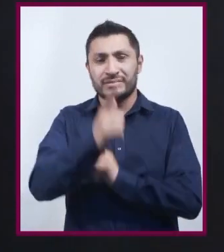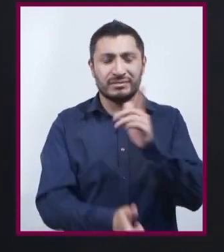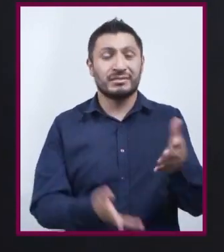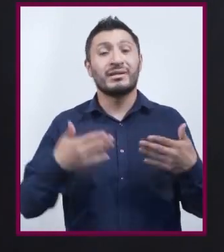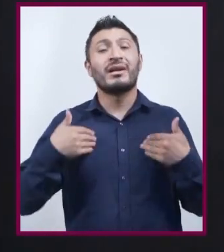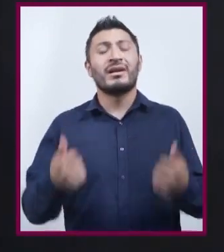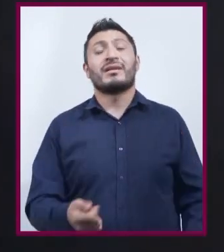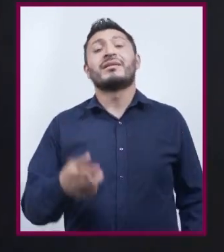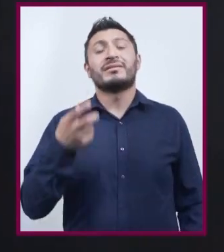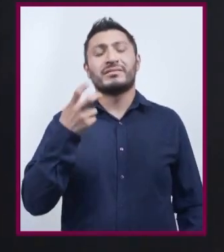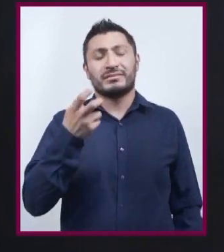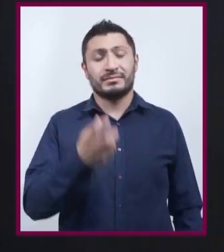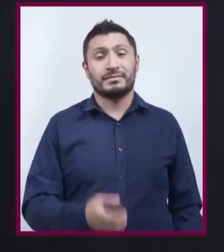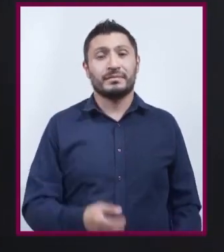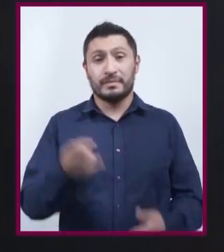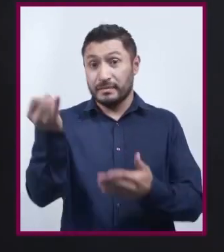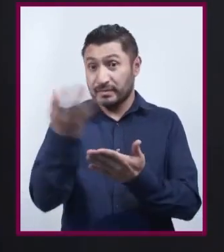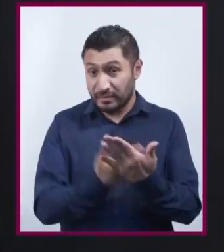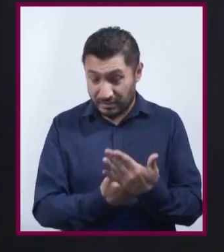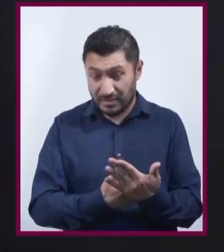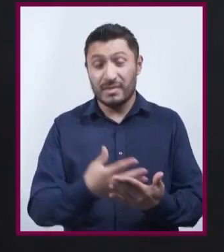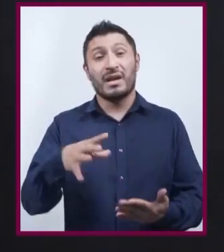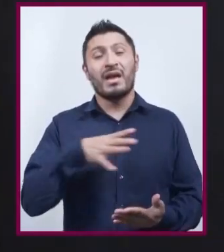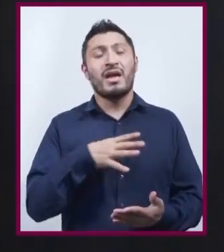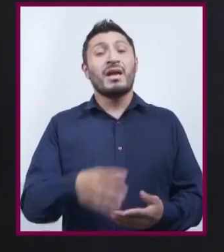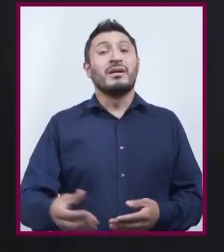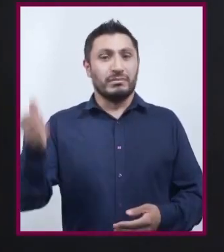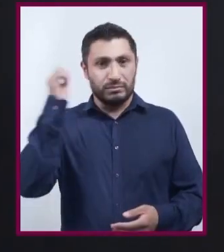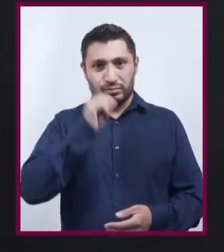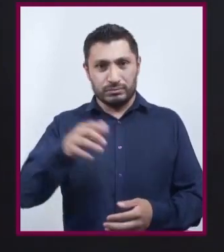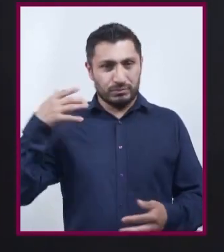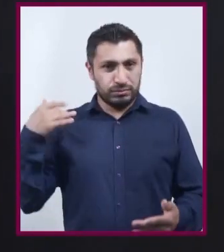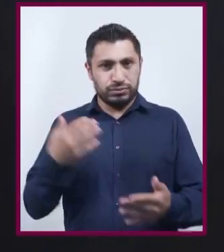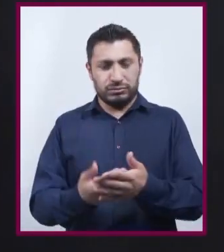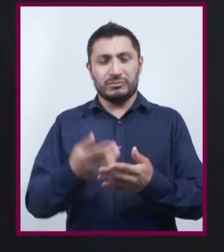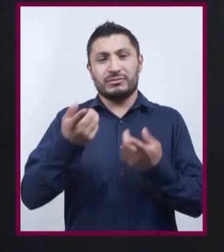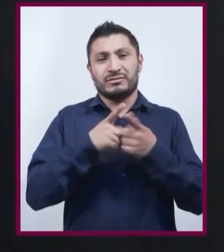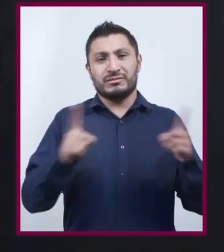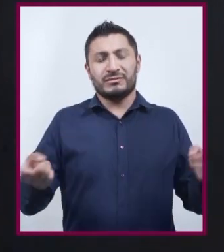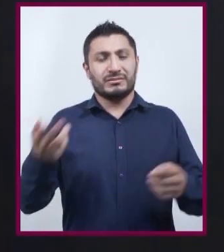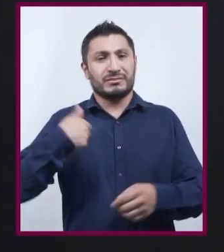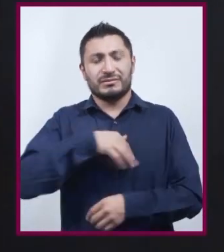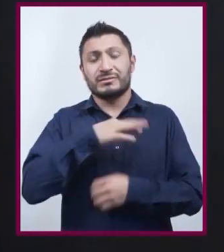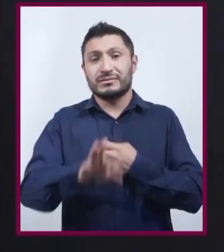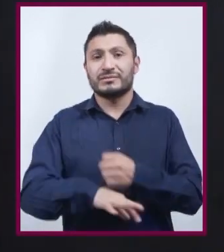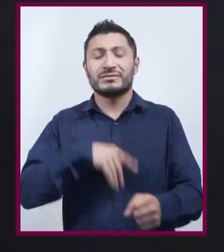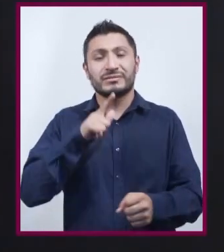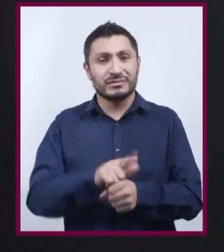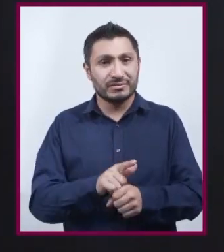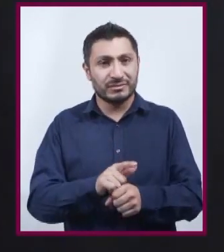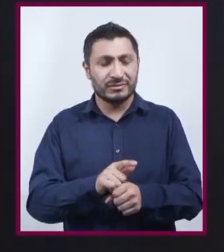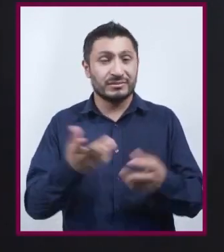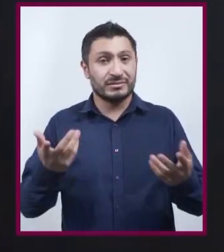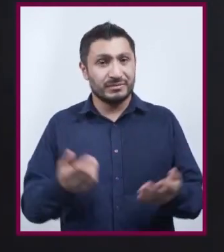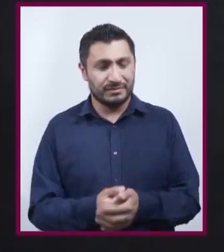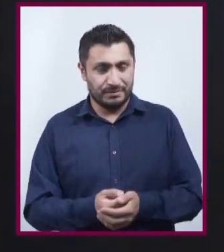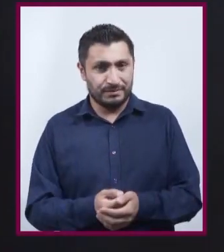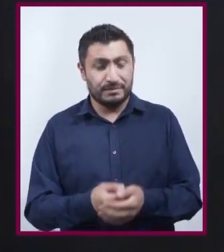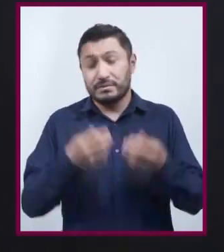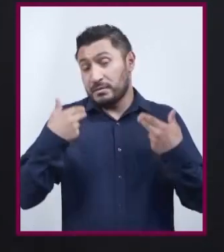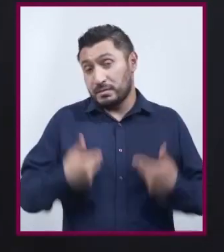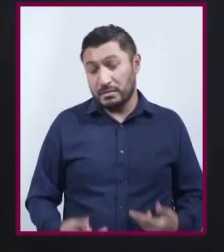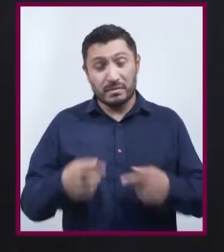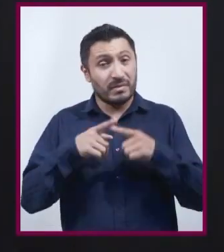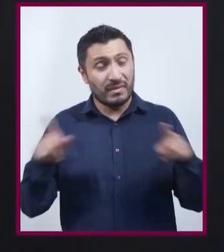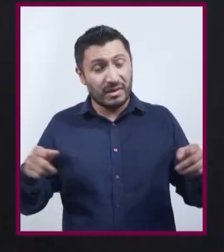Vayamos un poquito más despacio para entender la situación. Las imágenes nos han acompañado desde que comenzamos a desarrollarnos como